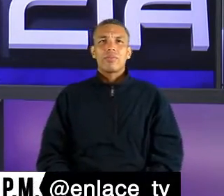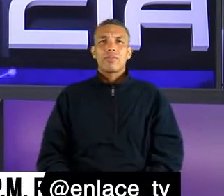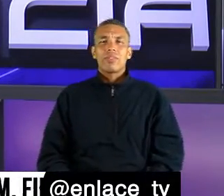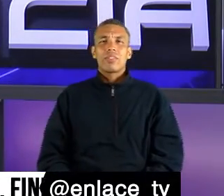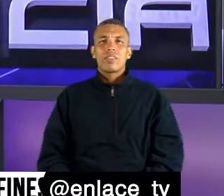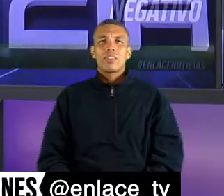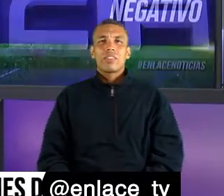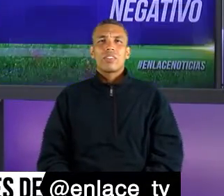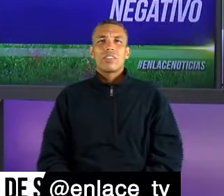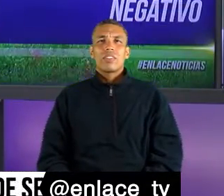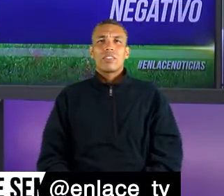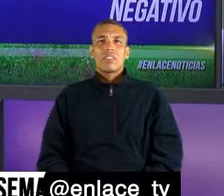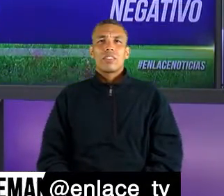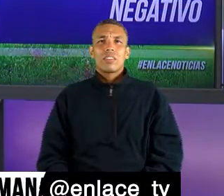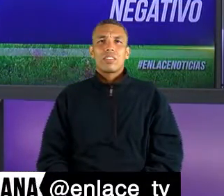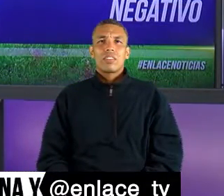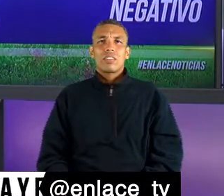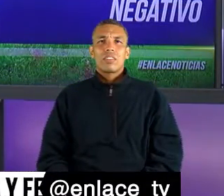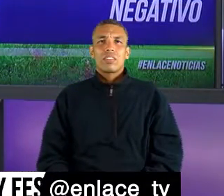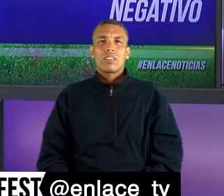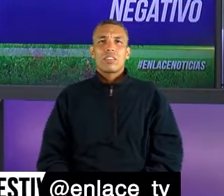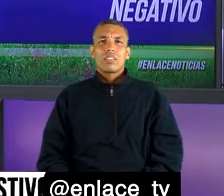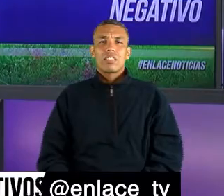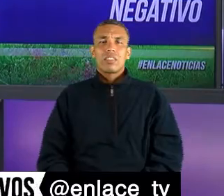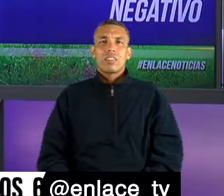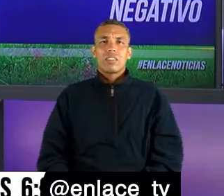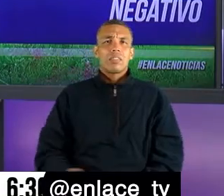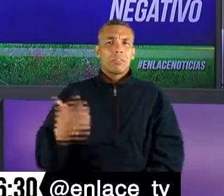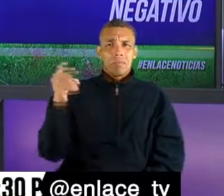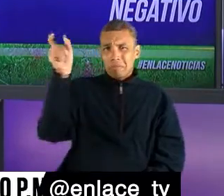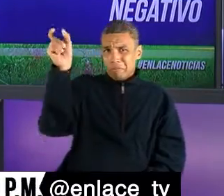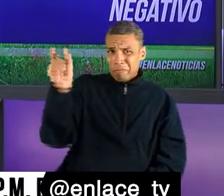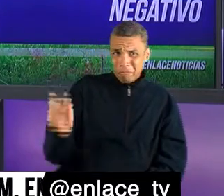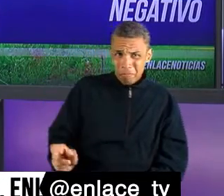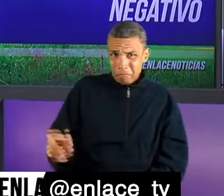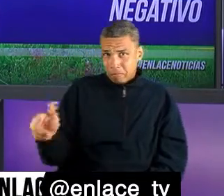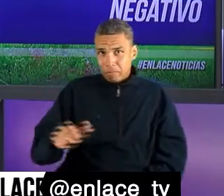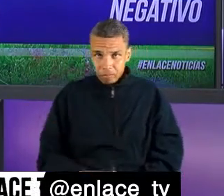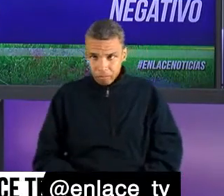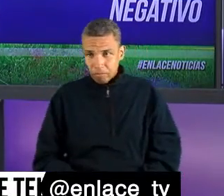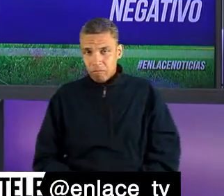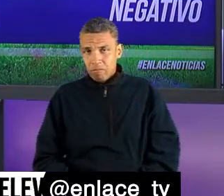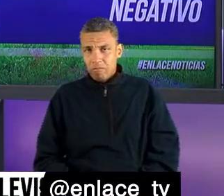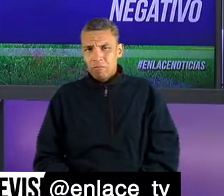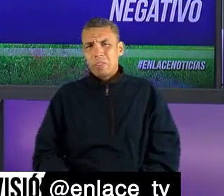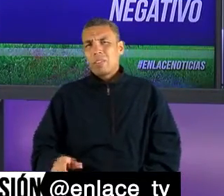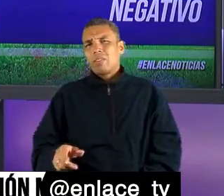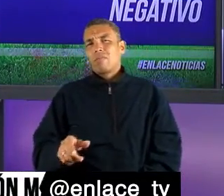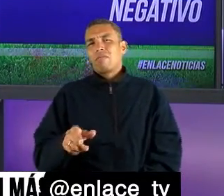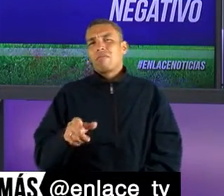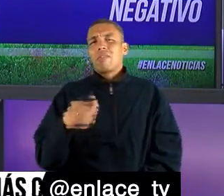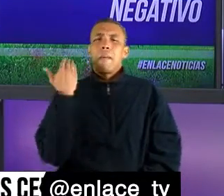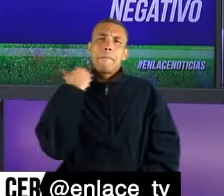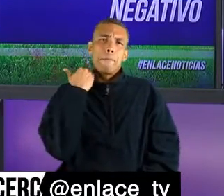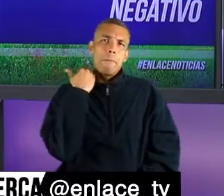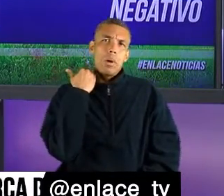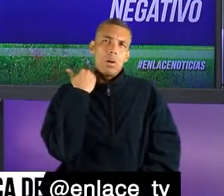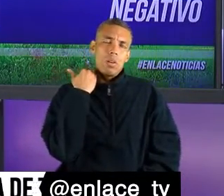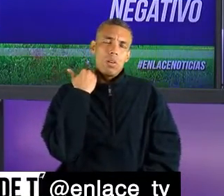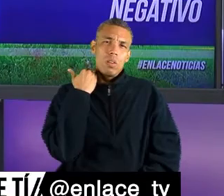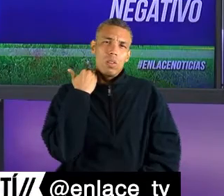Coviva vienen rellenando un humedal que afecta a los predios de su familia. Asegura el afectado que dichos terrenos le